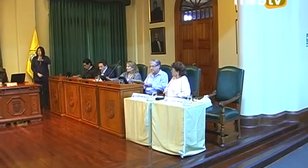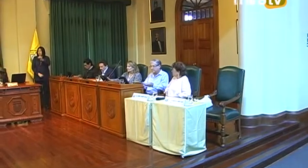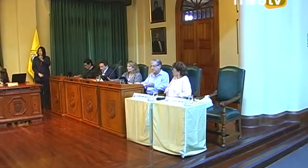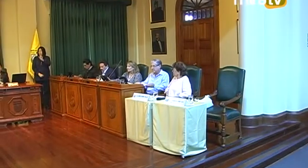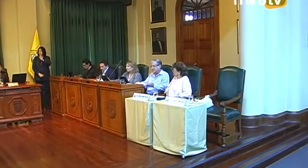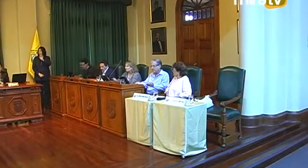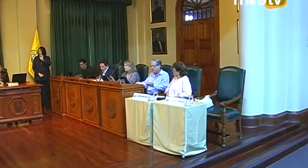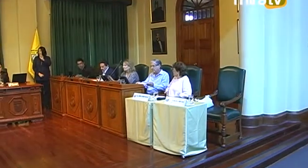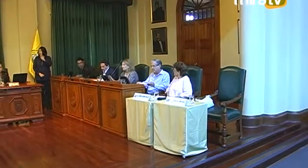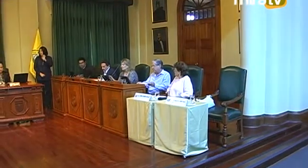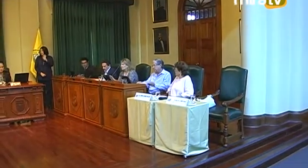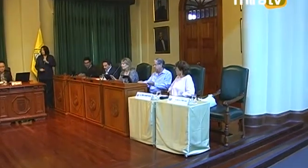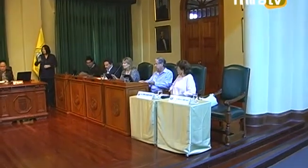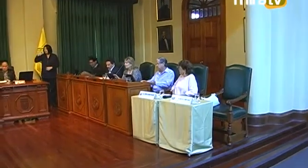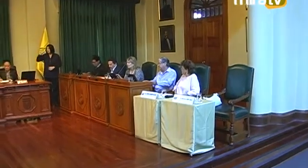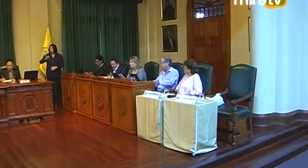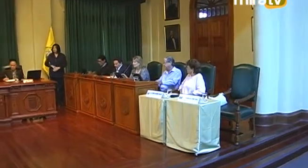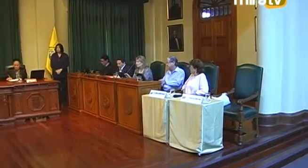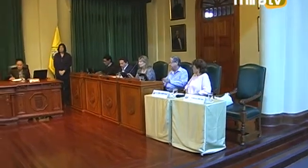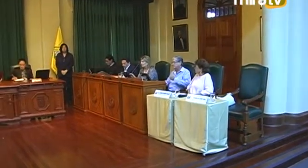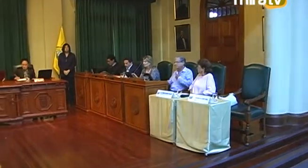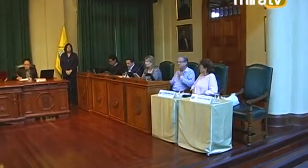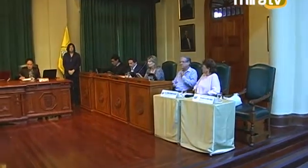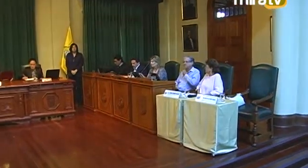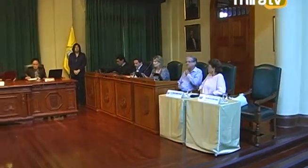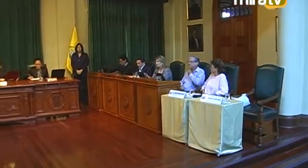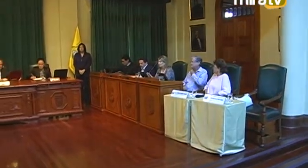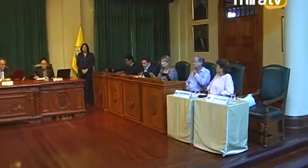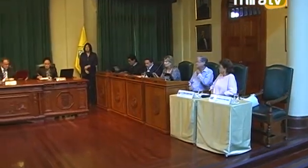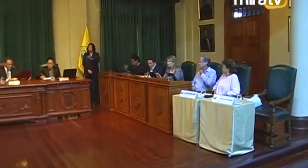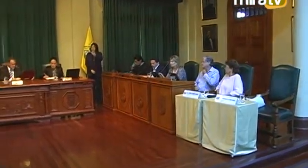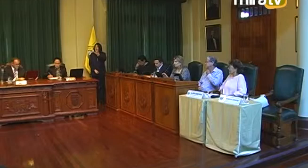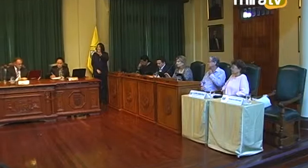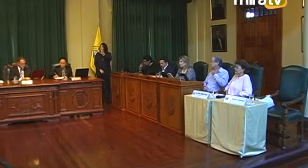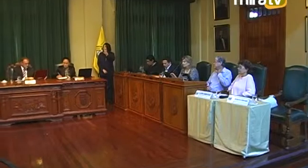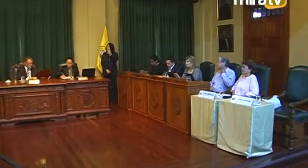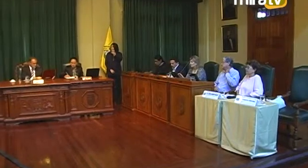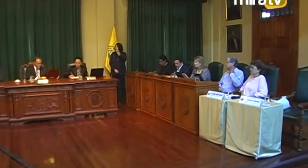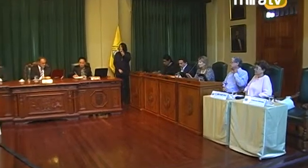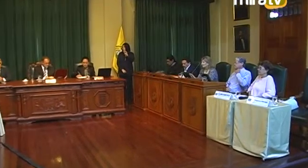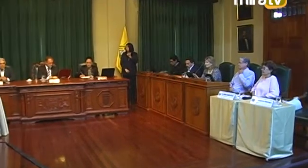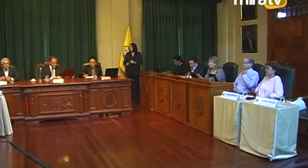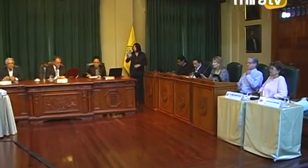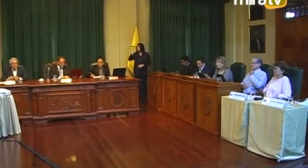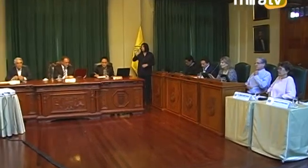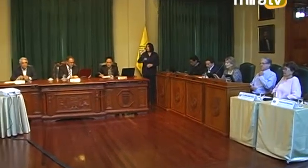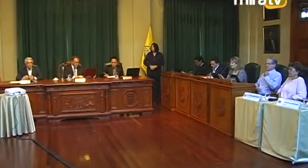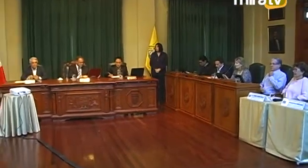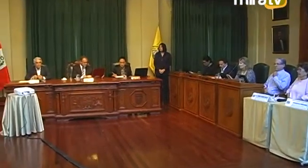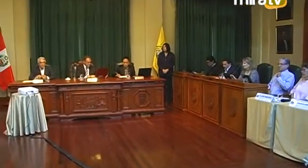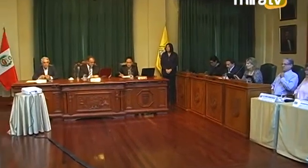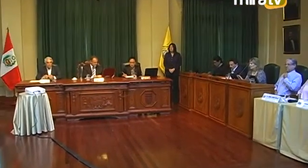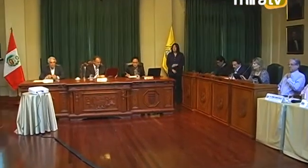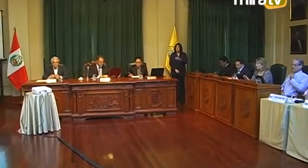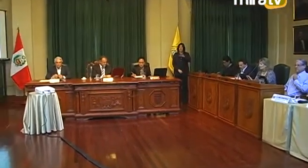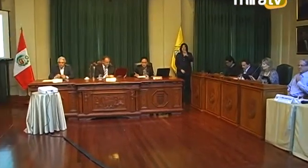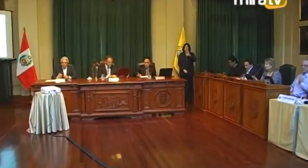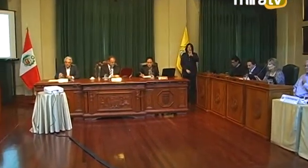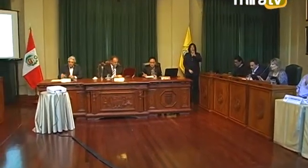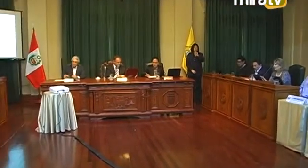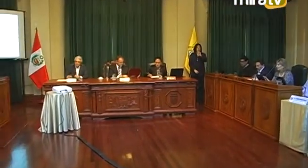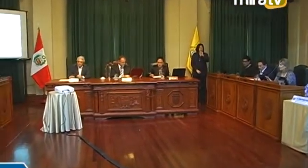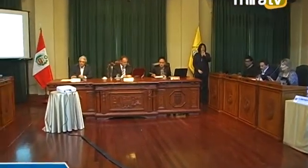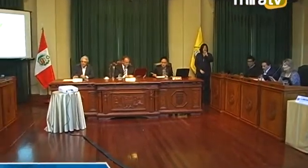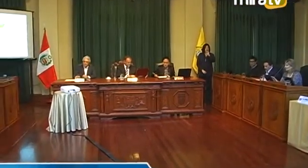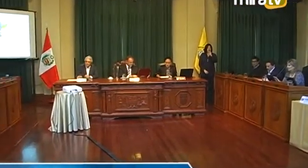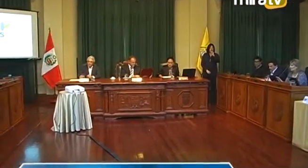de Albertis González del Riego. Presente. Señor Alfredo Sousa Locio. Presente. Señora Eugenia Cesarego